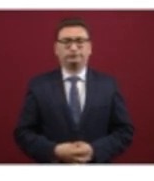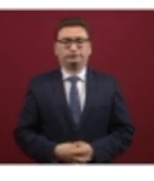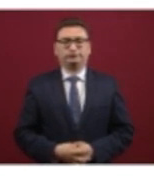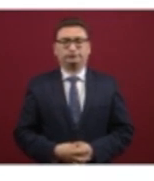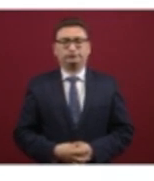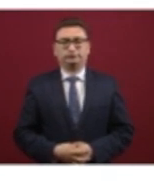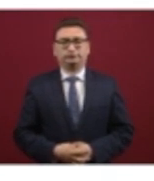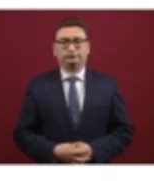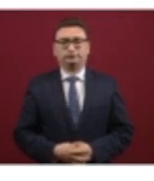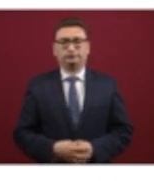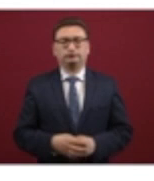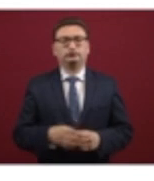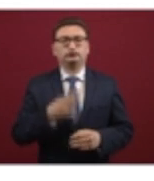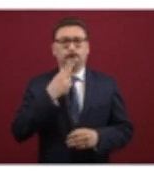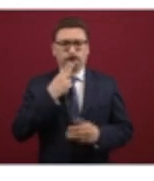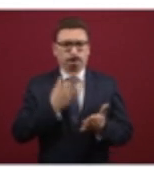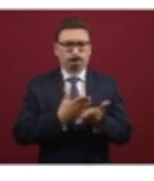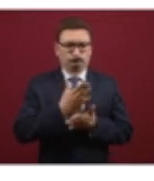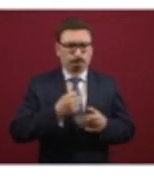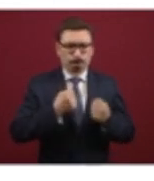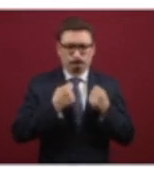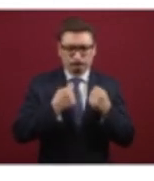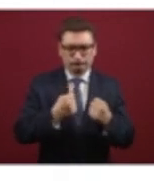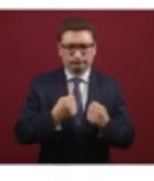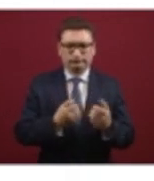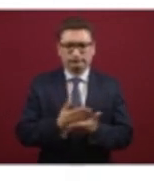En uso de la fuerza, en lo general,